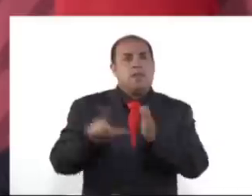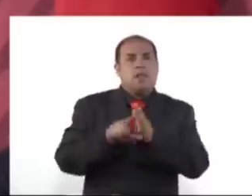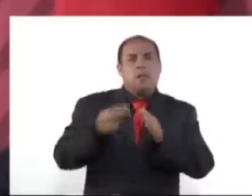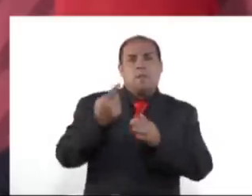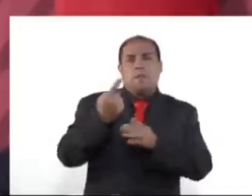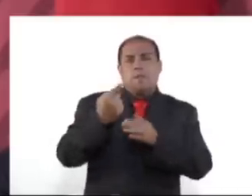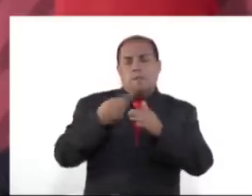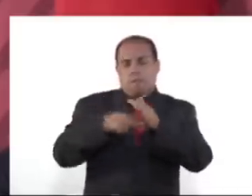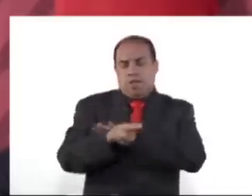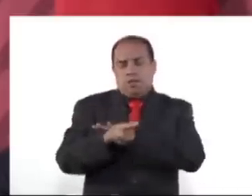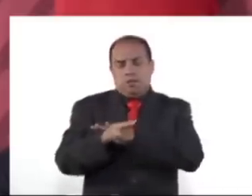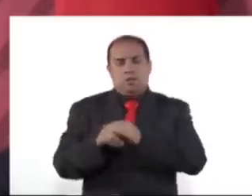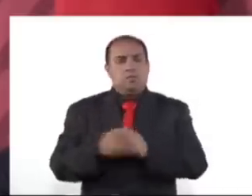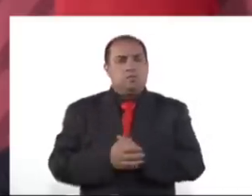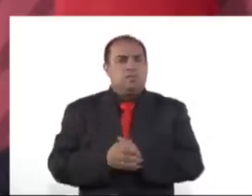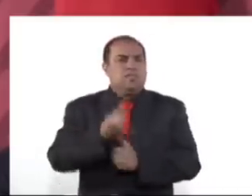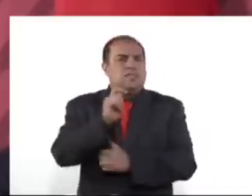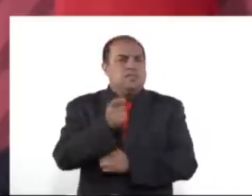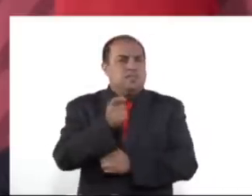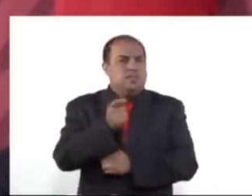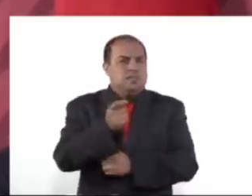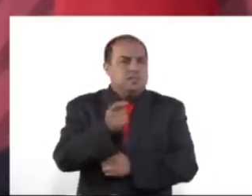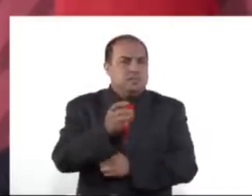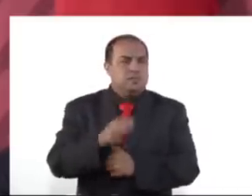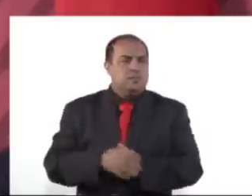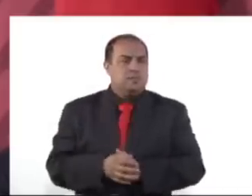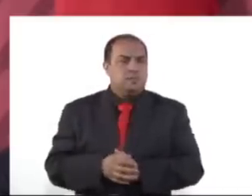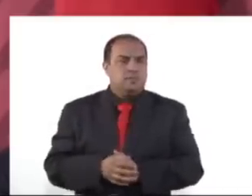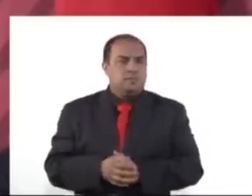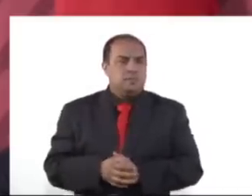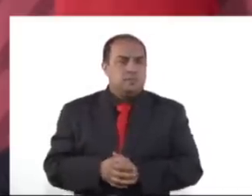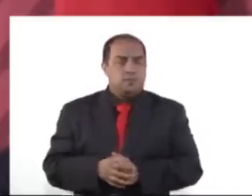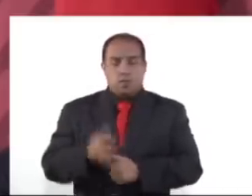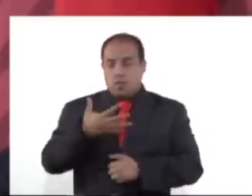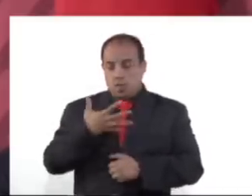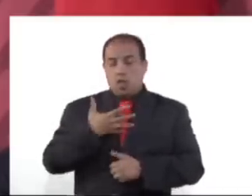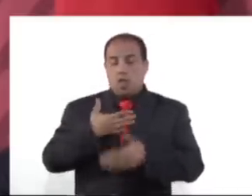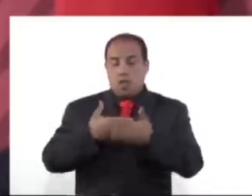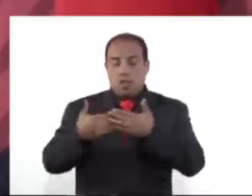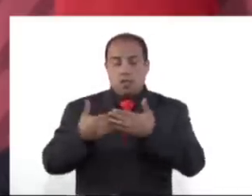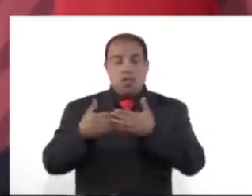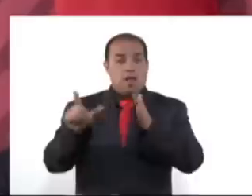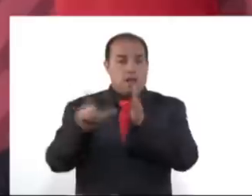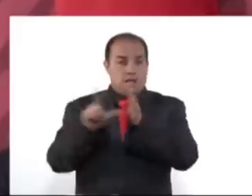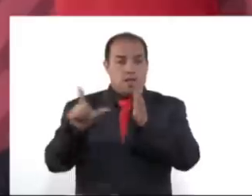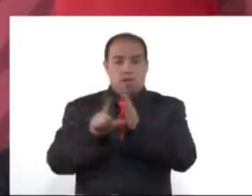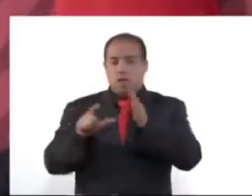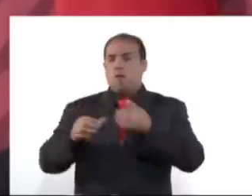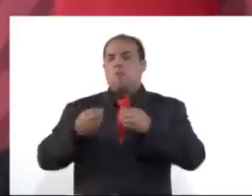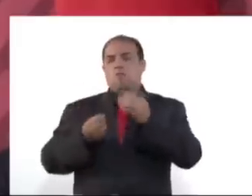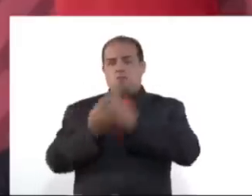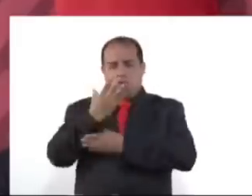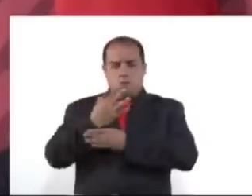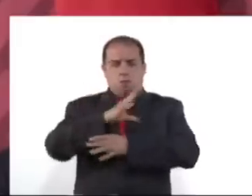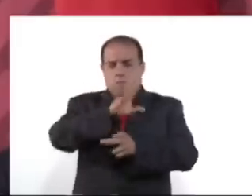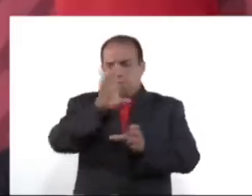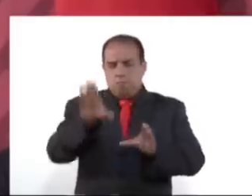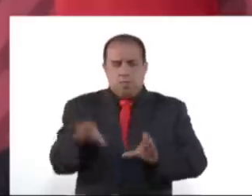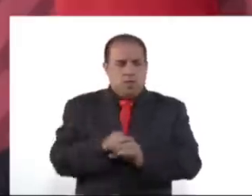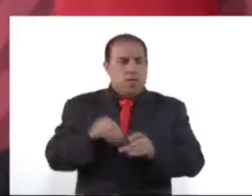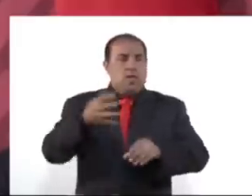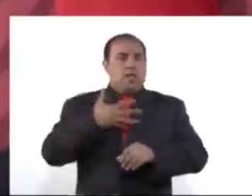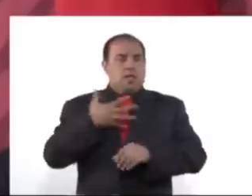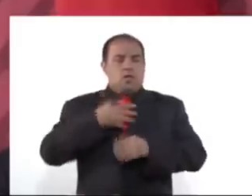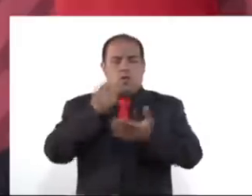metro Estamos hablando de una línea nueva completa Es decir Queda solamente el